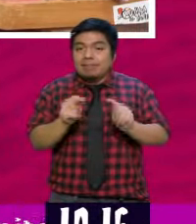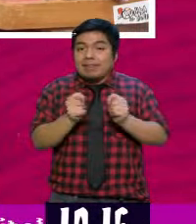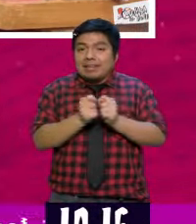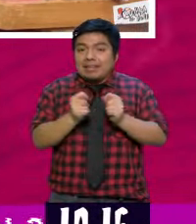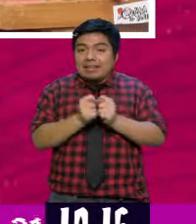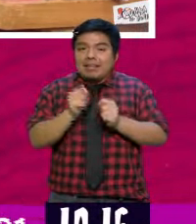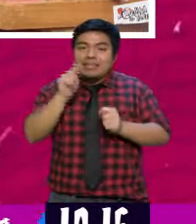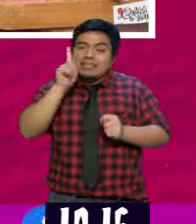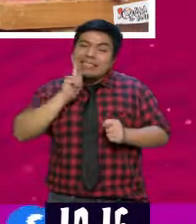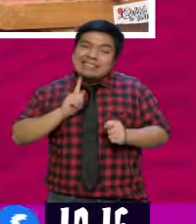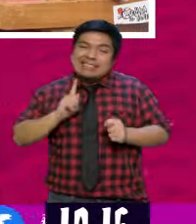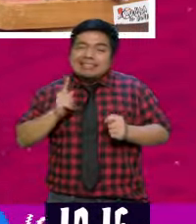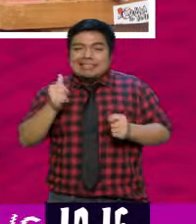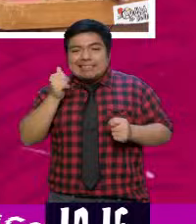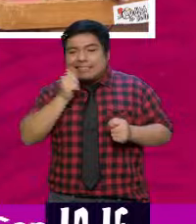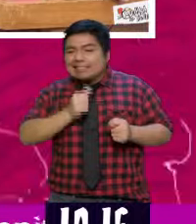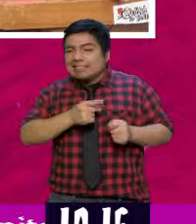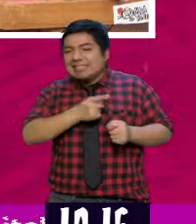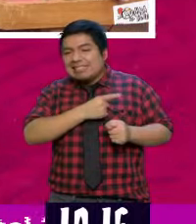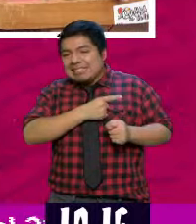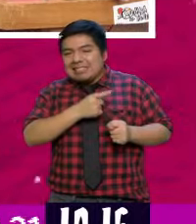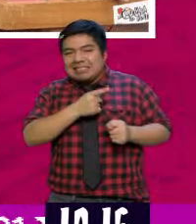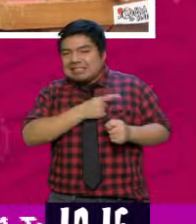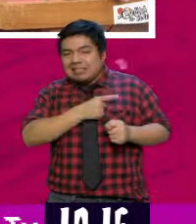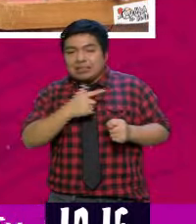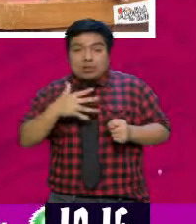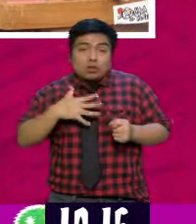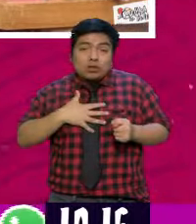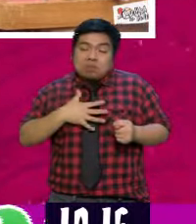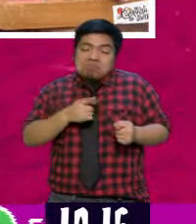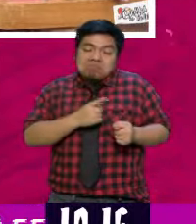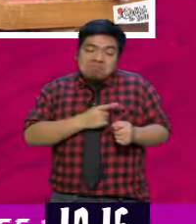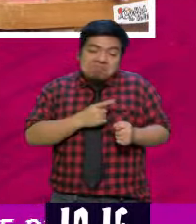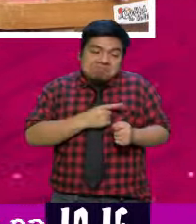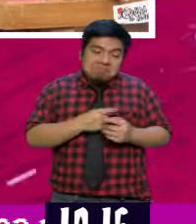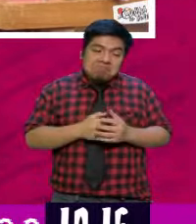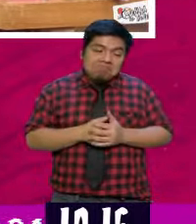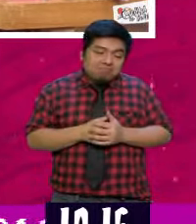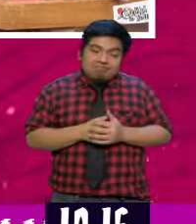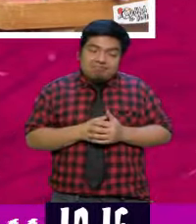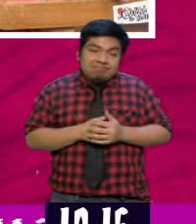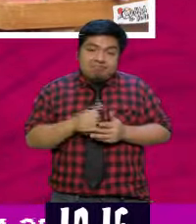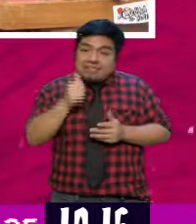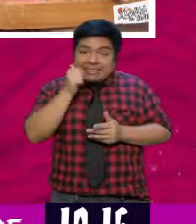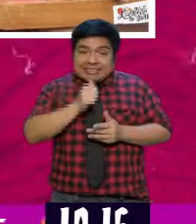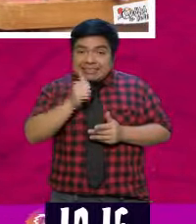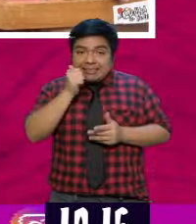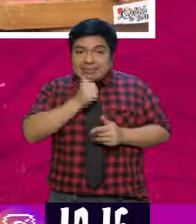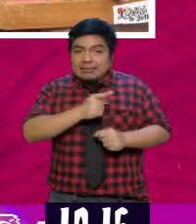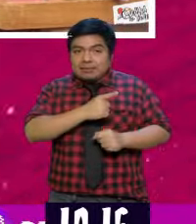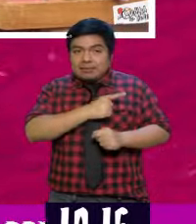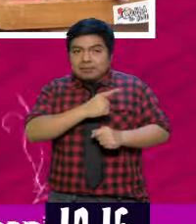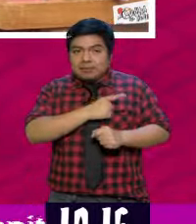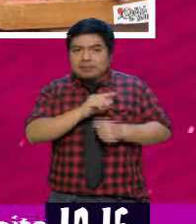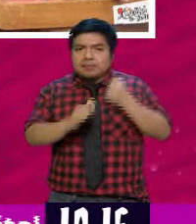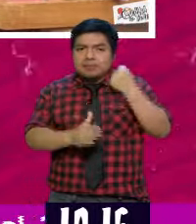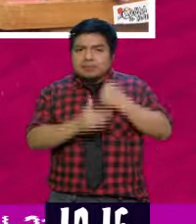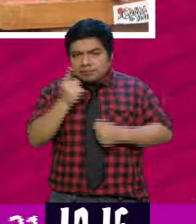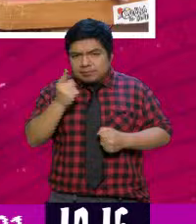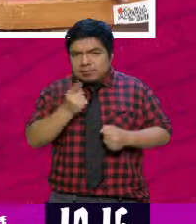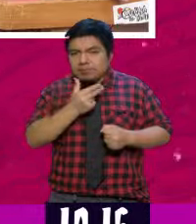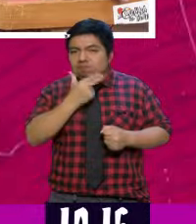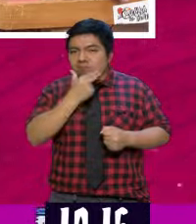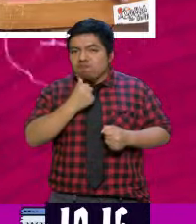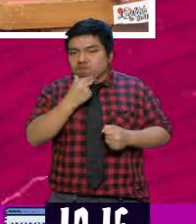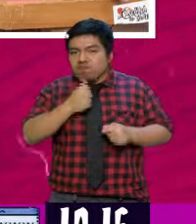nació estrellada y siempre sola. Yo y mi sombra, decía. Yo y mi sombra. Yo siempre estaba sola. Porque luego los hombres le sacan